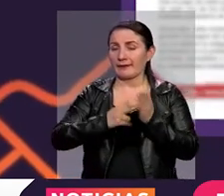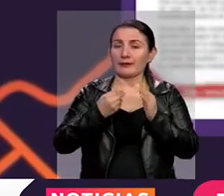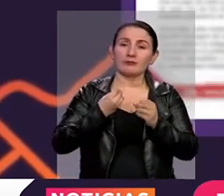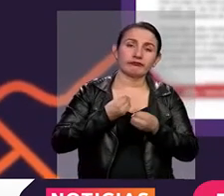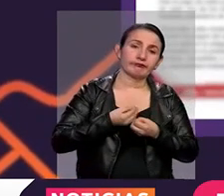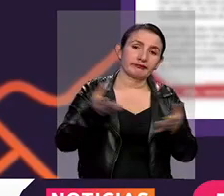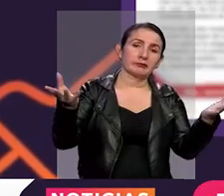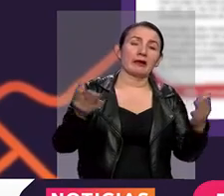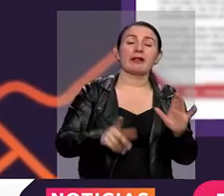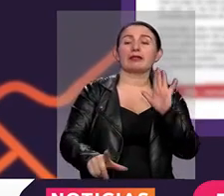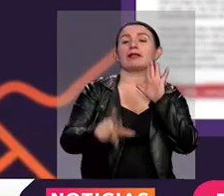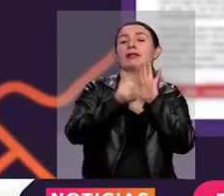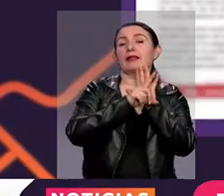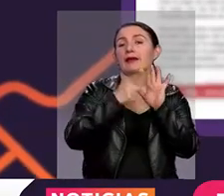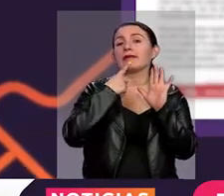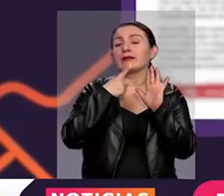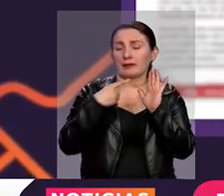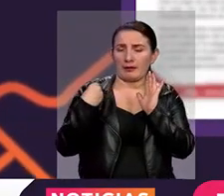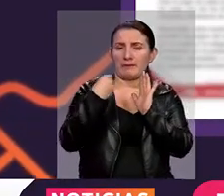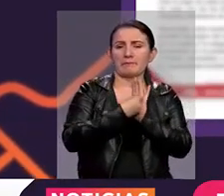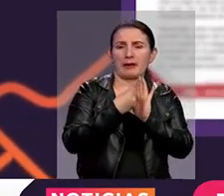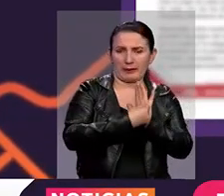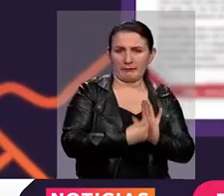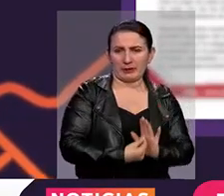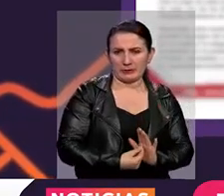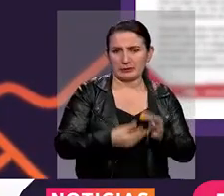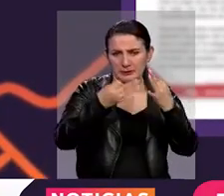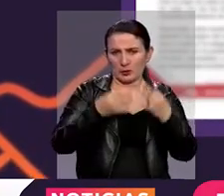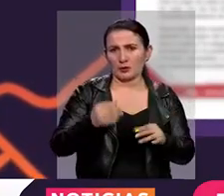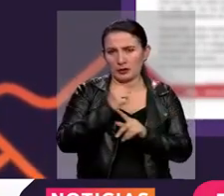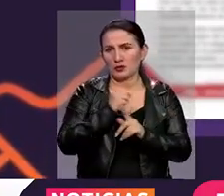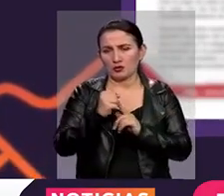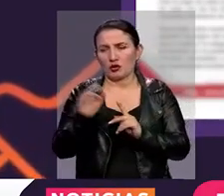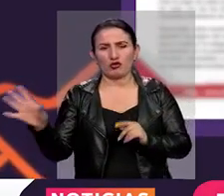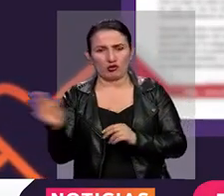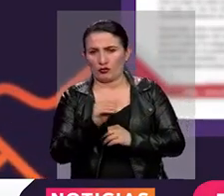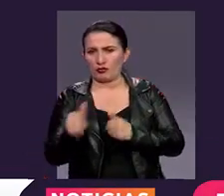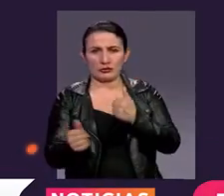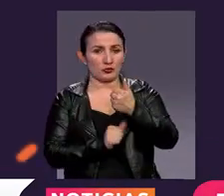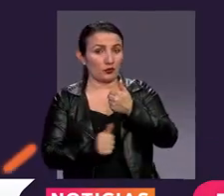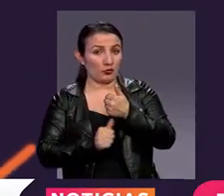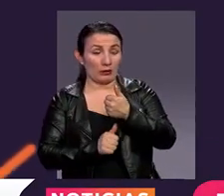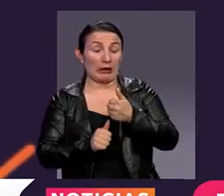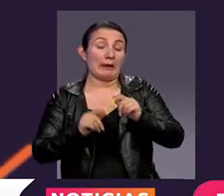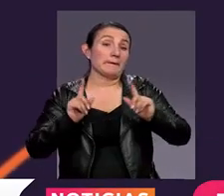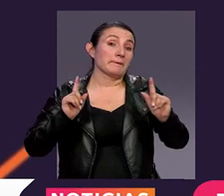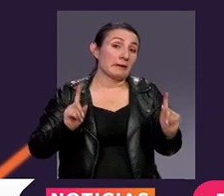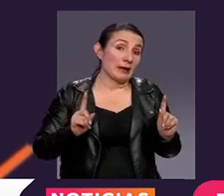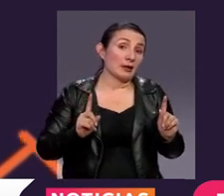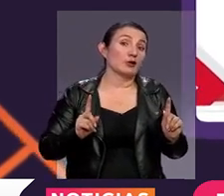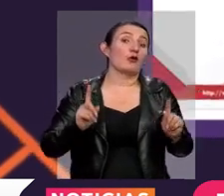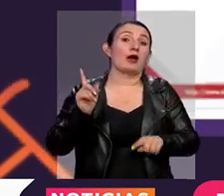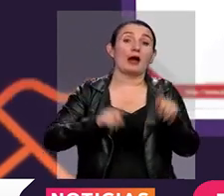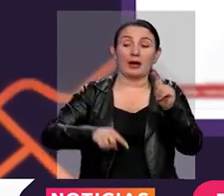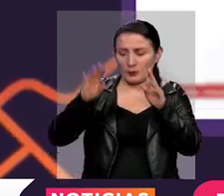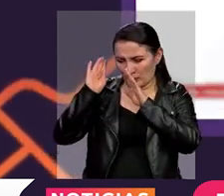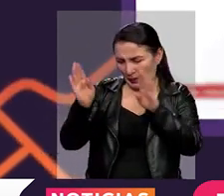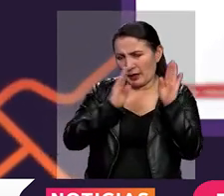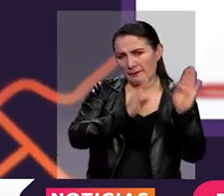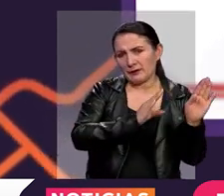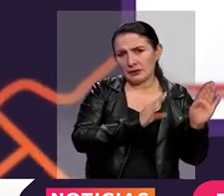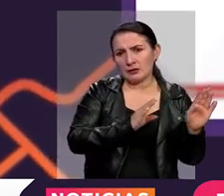que, conforme a la ley, han pagado la seguridad social de todos los ediles de Soacha. Sin embargo, dicen que atenderán